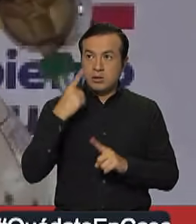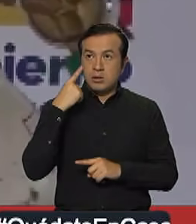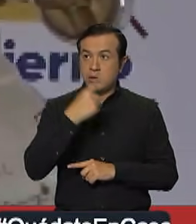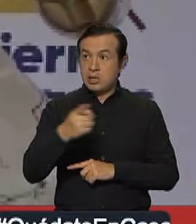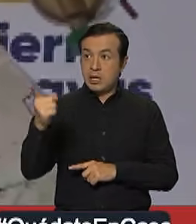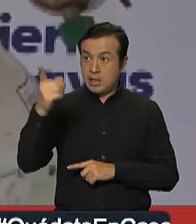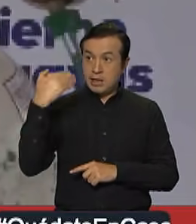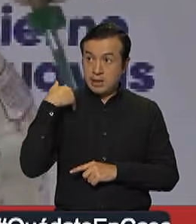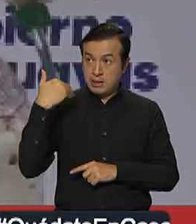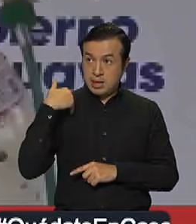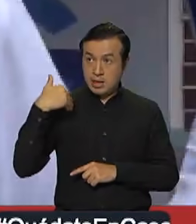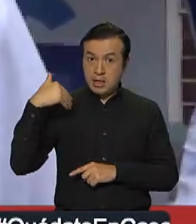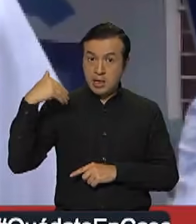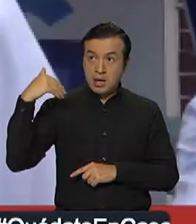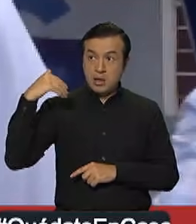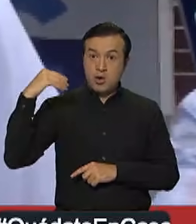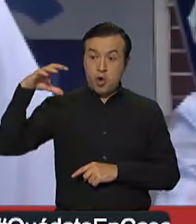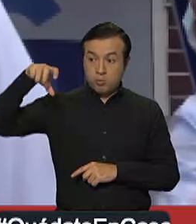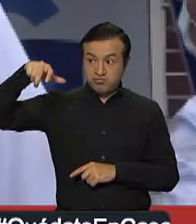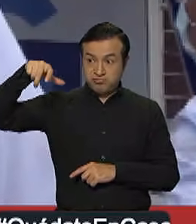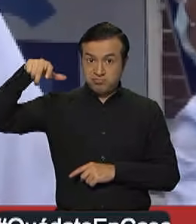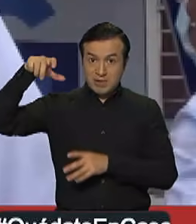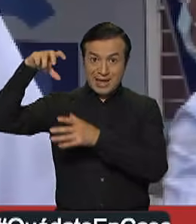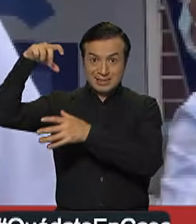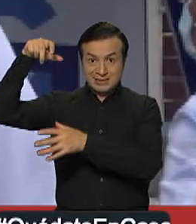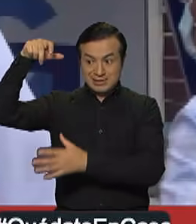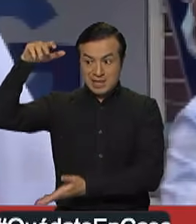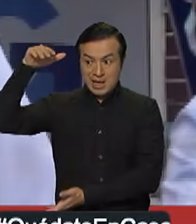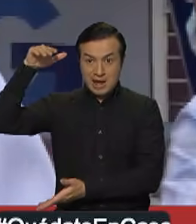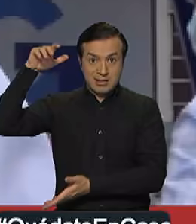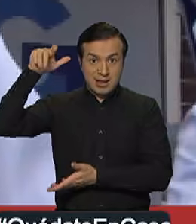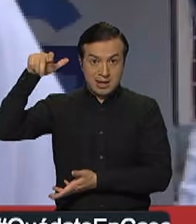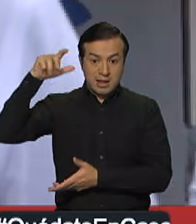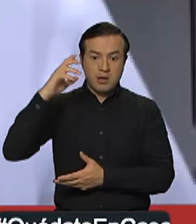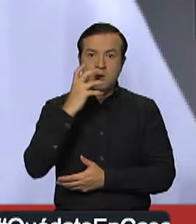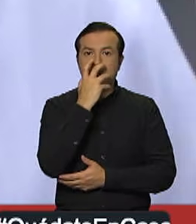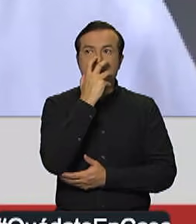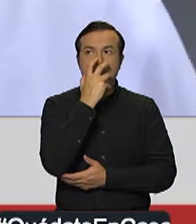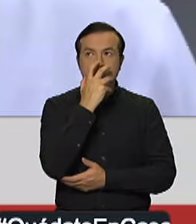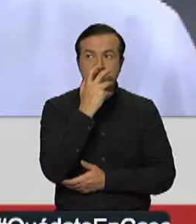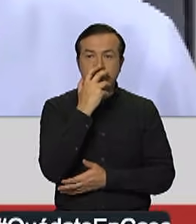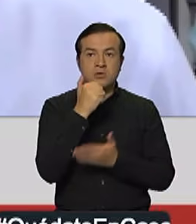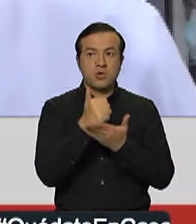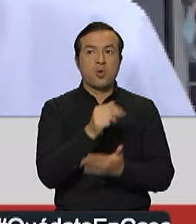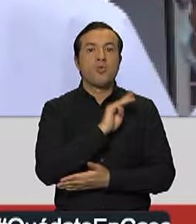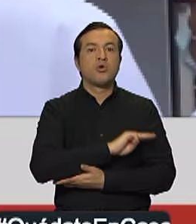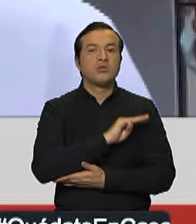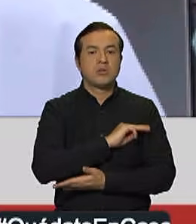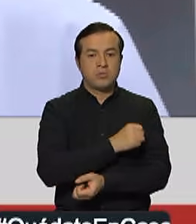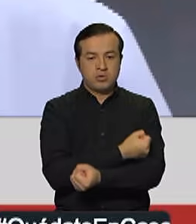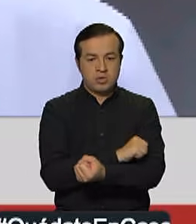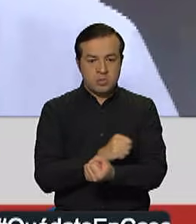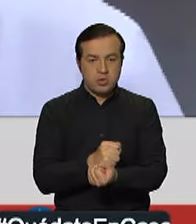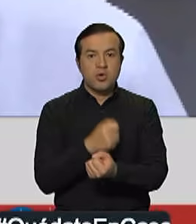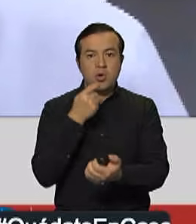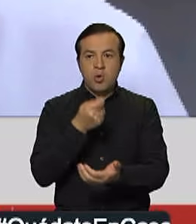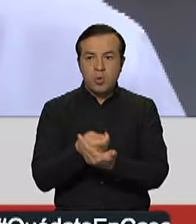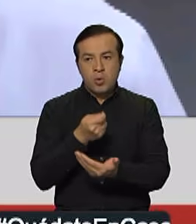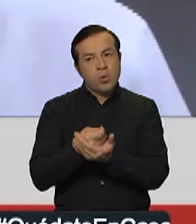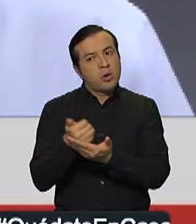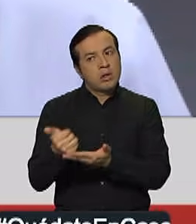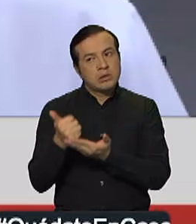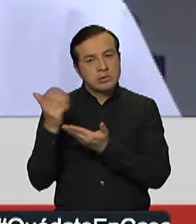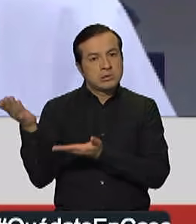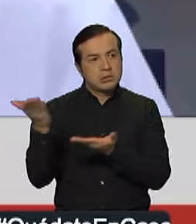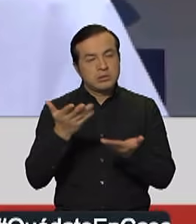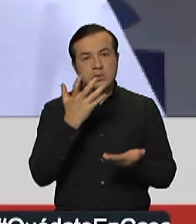haya presión de oxígeno. Hicimos con el gobierno del Guayas, el municipio de San Borondón hizo una ayuda para conseguir respiradores para